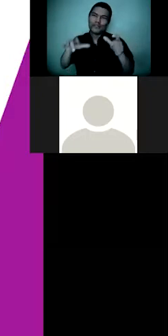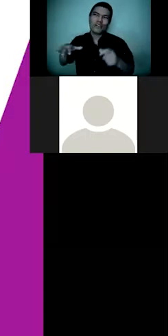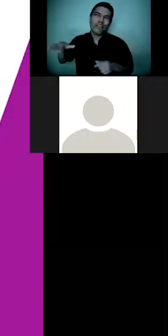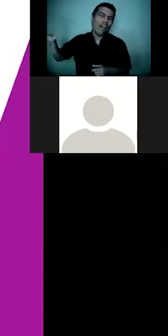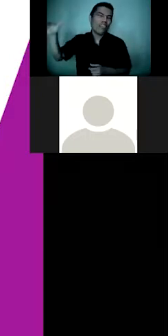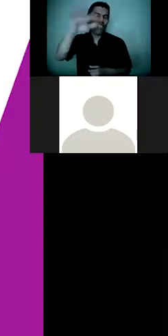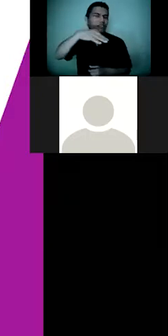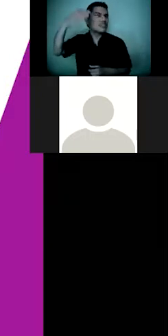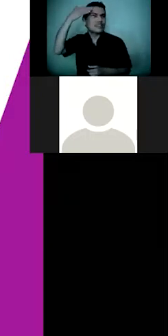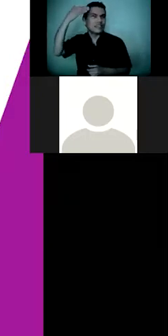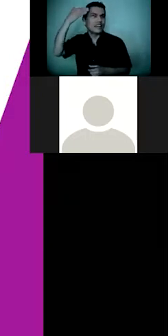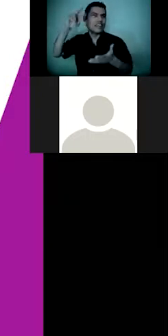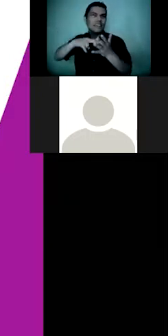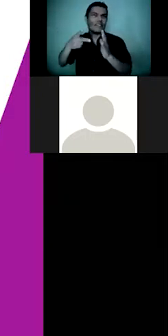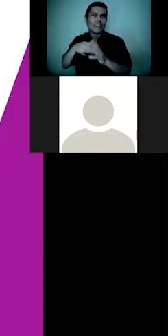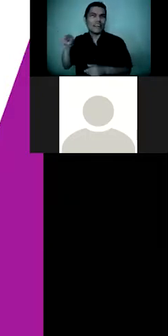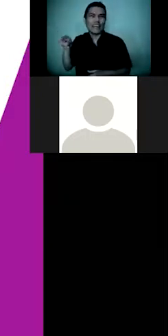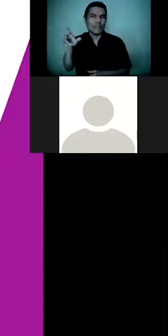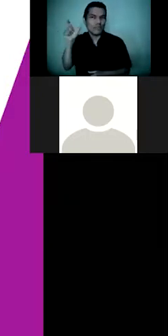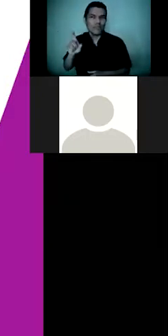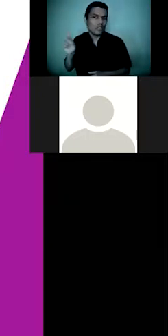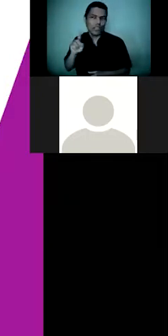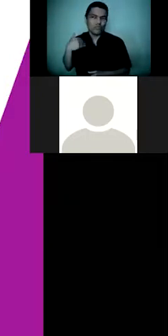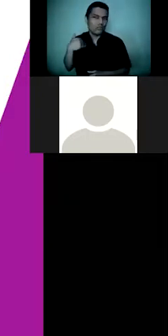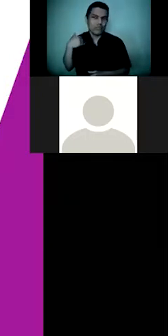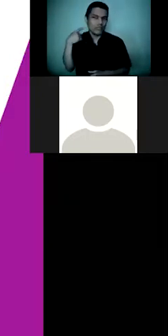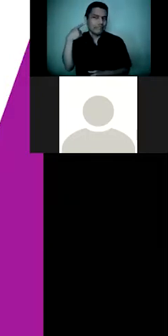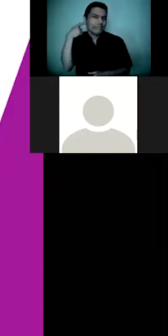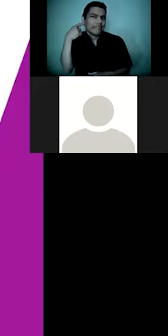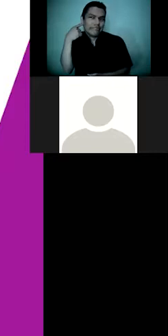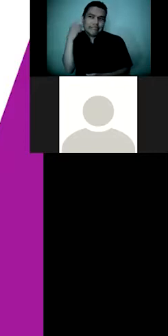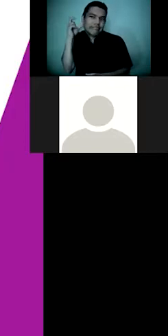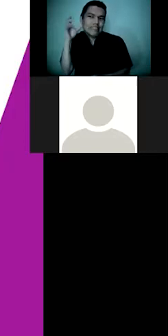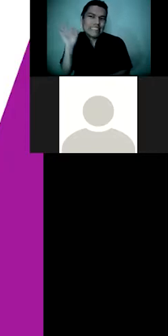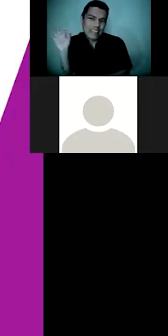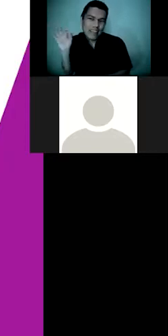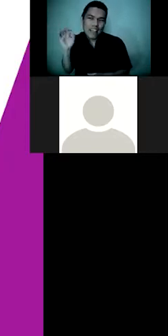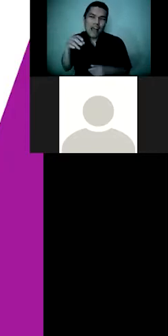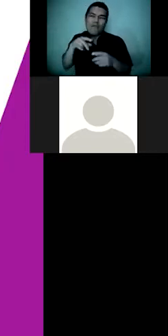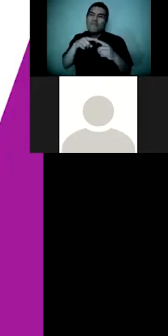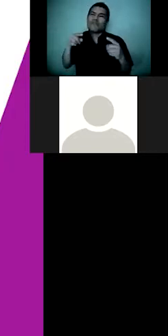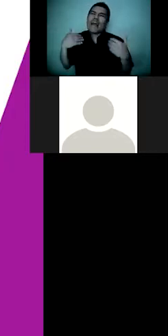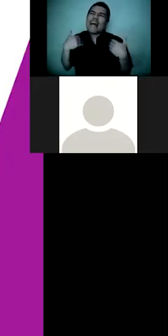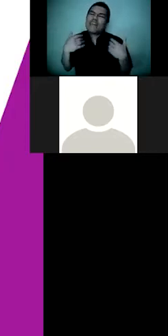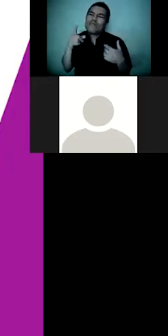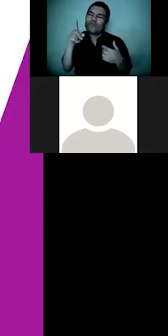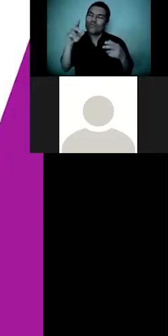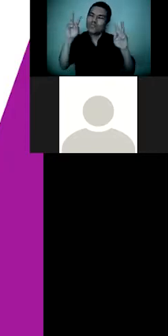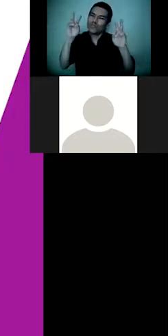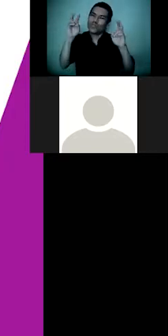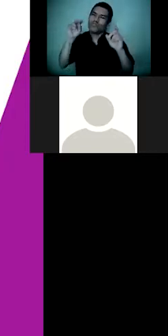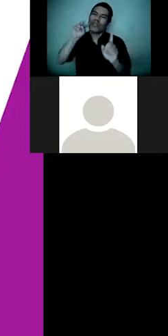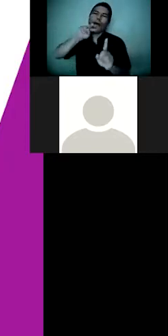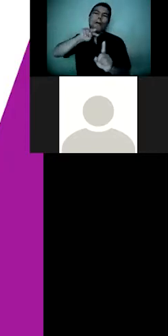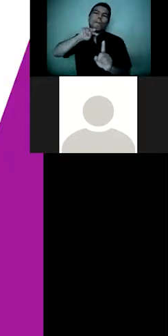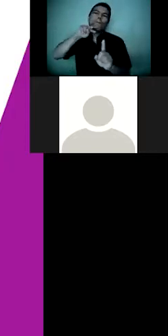Es normal que muchas personas piensan en lo que es eso, ¿no? Es que no escuchan.